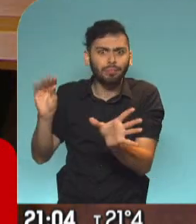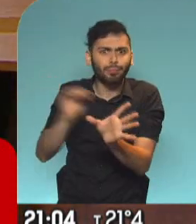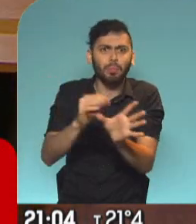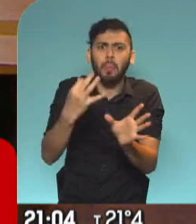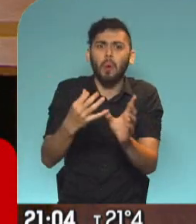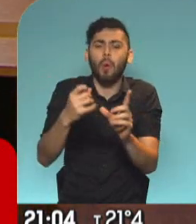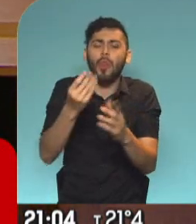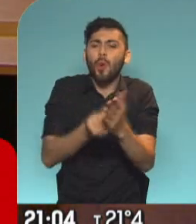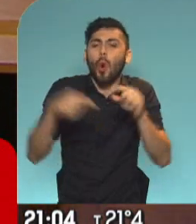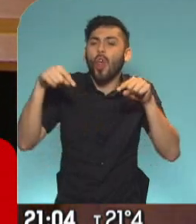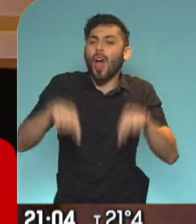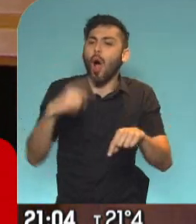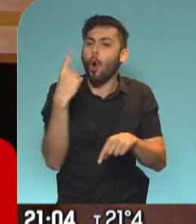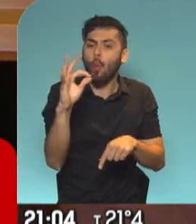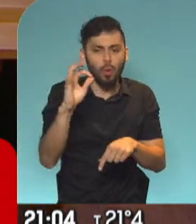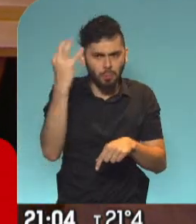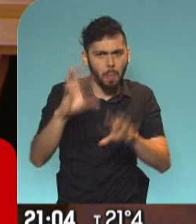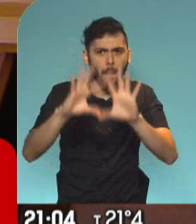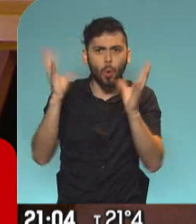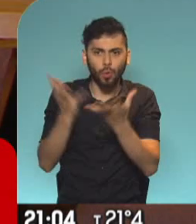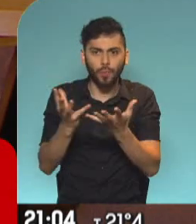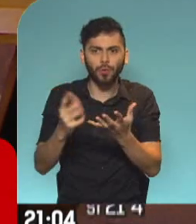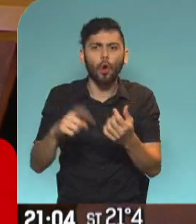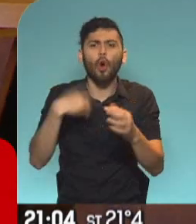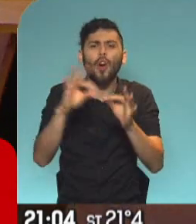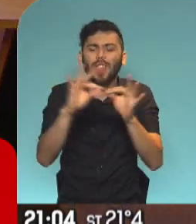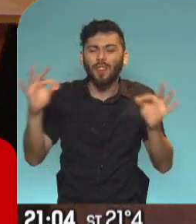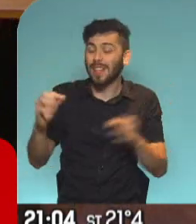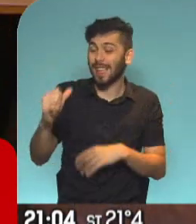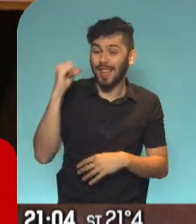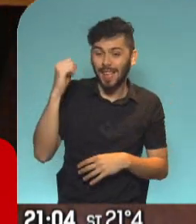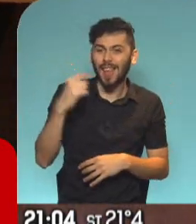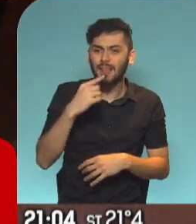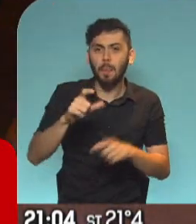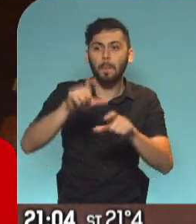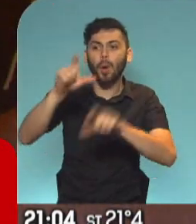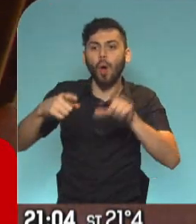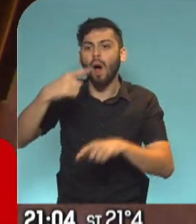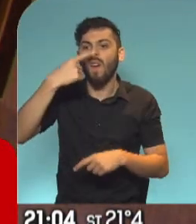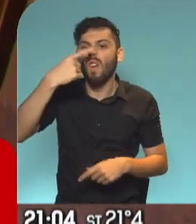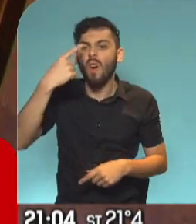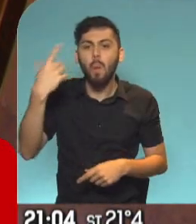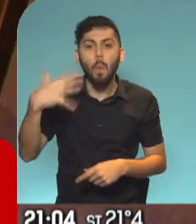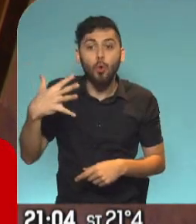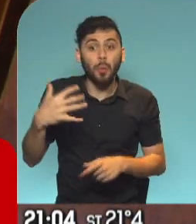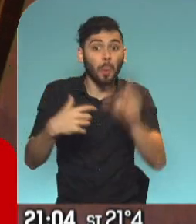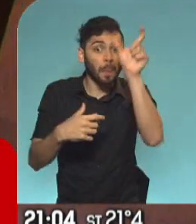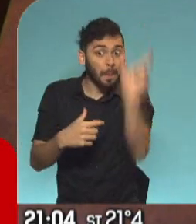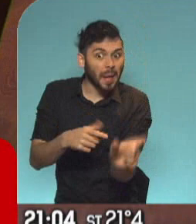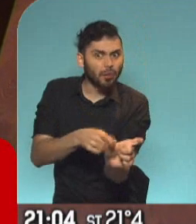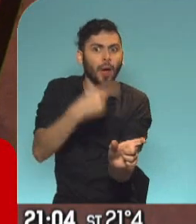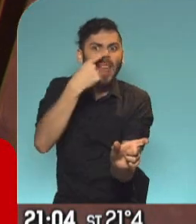parte del mundo. Hay más gente interesada que gente interesante, fue otra de las frases que estamos viendo por detrás de nosotras y que fue, sin lugar a dudas, una de las más importantes.